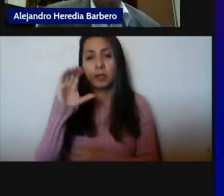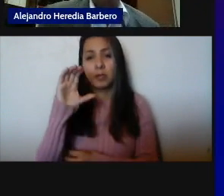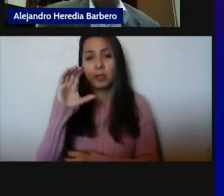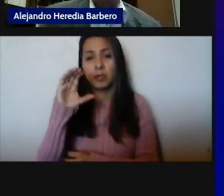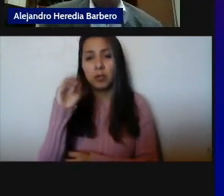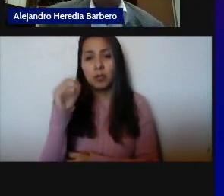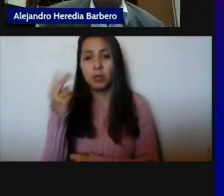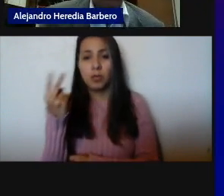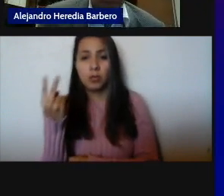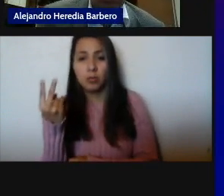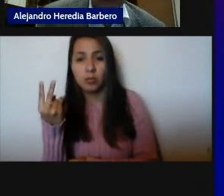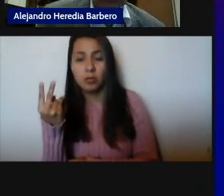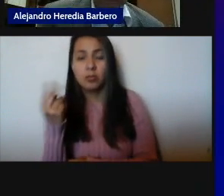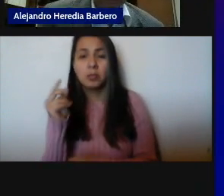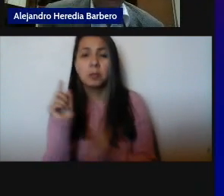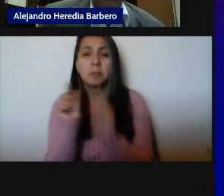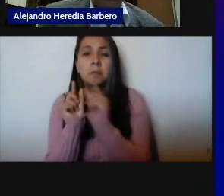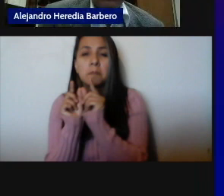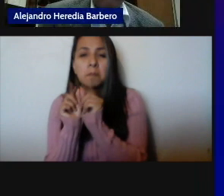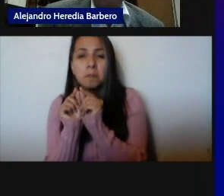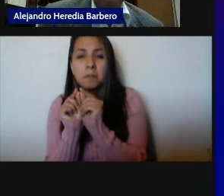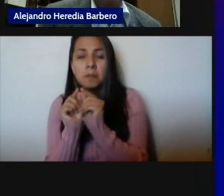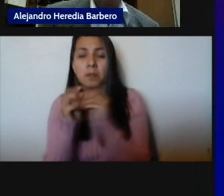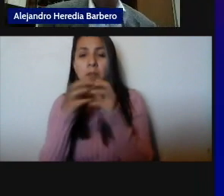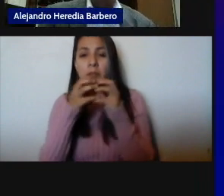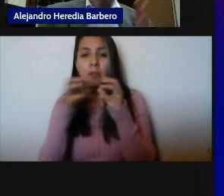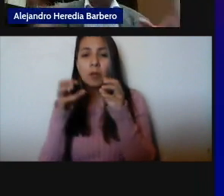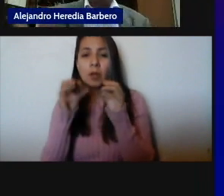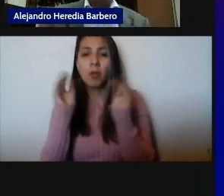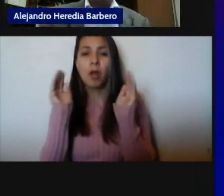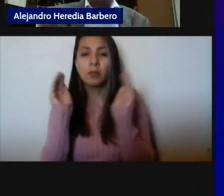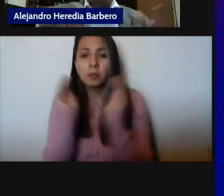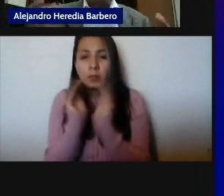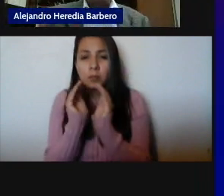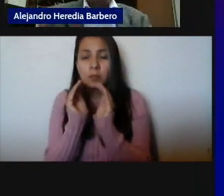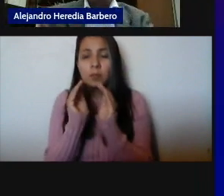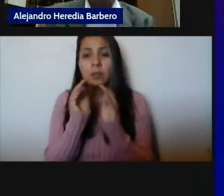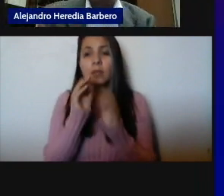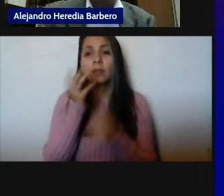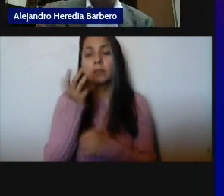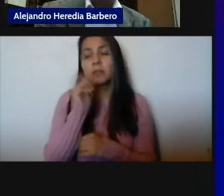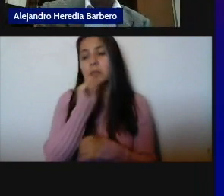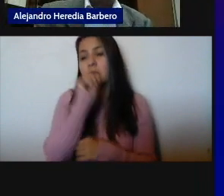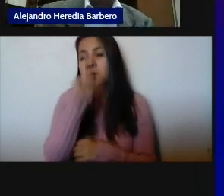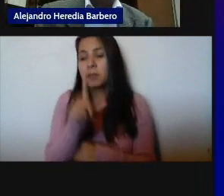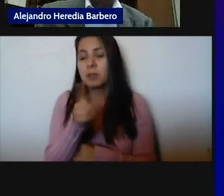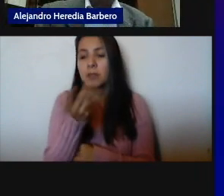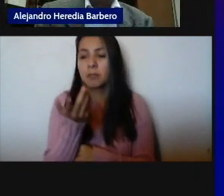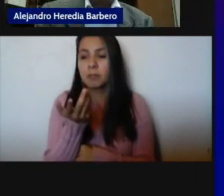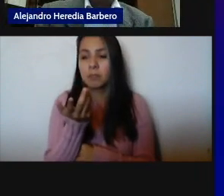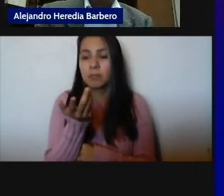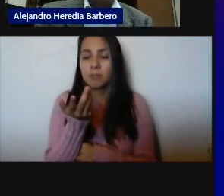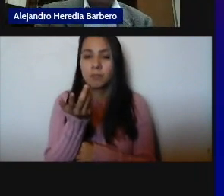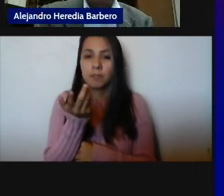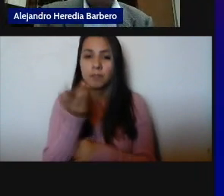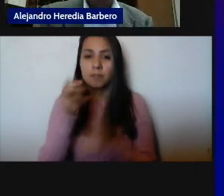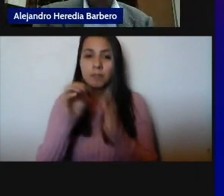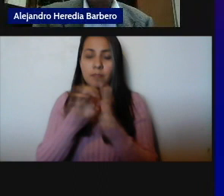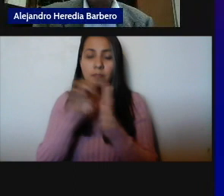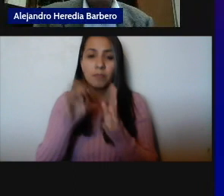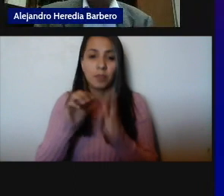la misma molécula de oxígeno, el O2, que es muy importante. Bueno, en algunos de los modelos también